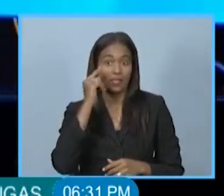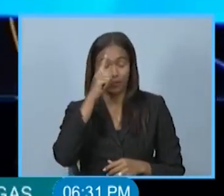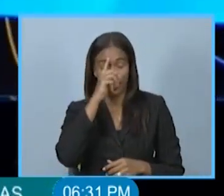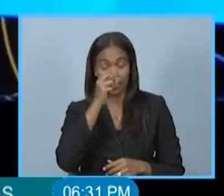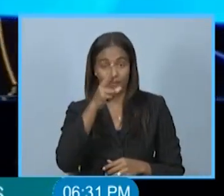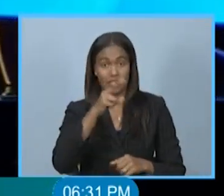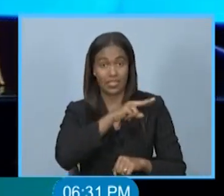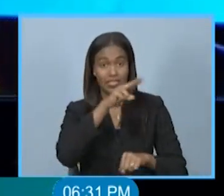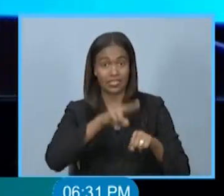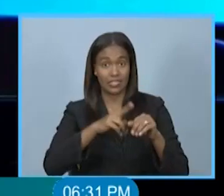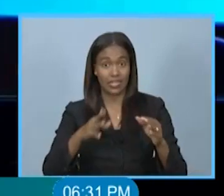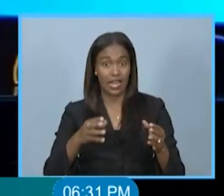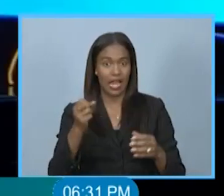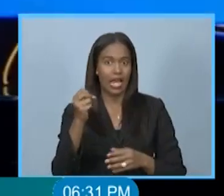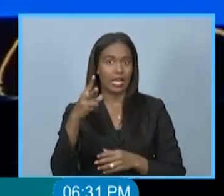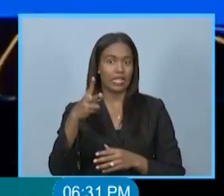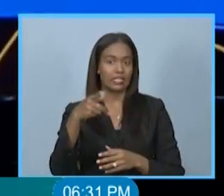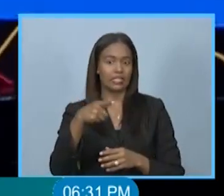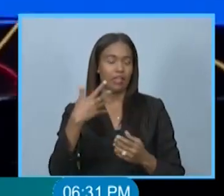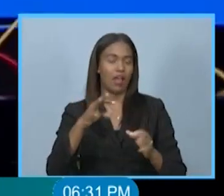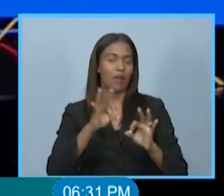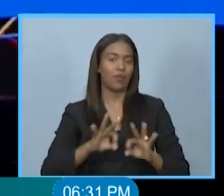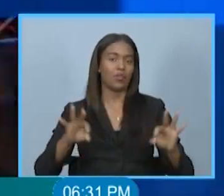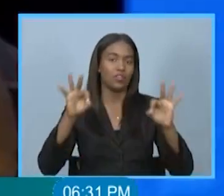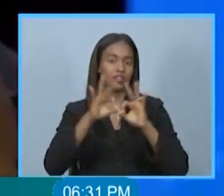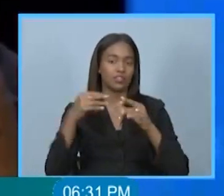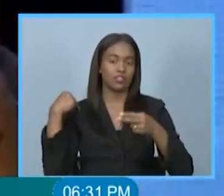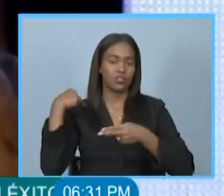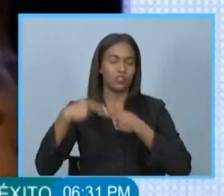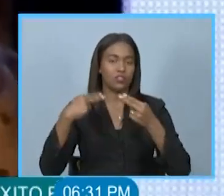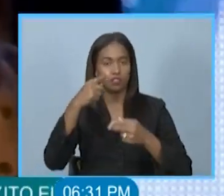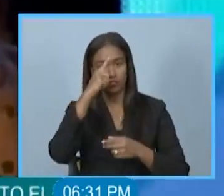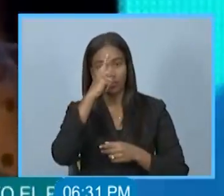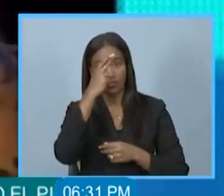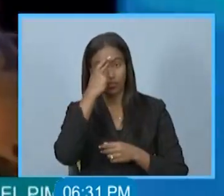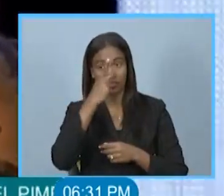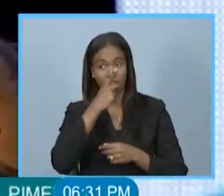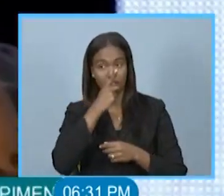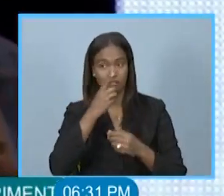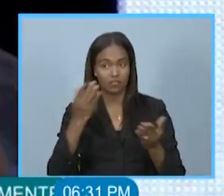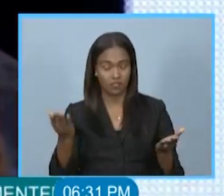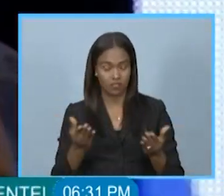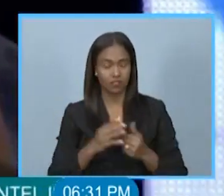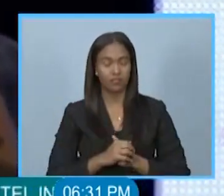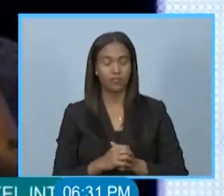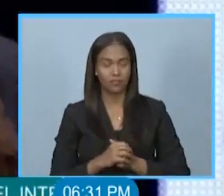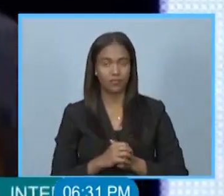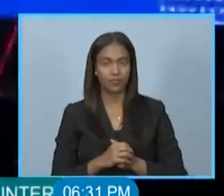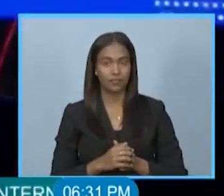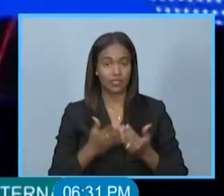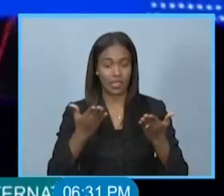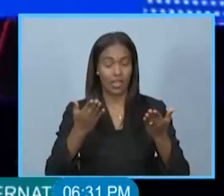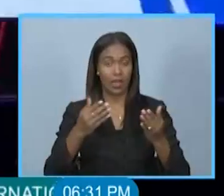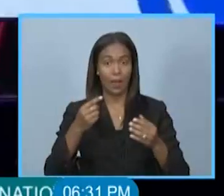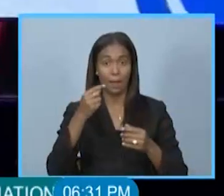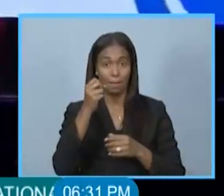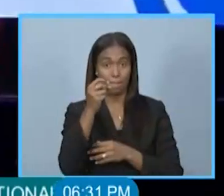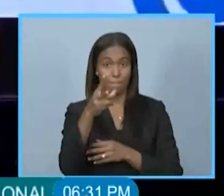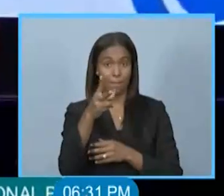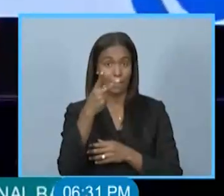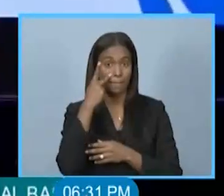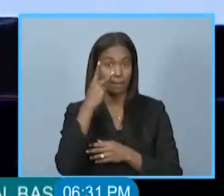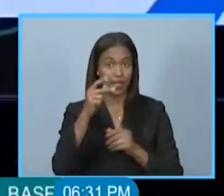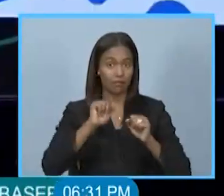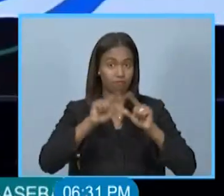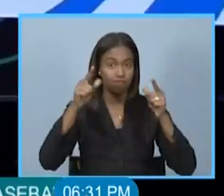televisión nacional un canal súper importante en la historia de la República Dominicana cadena Así es bueno Ahí está la próxima noticia